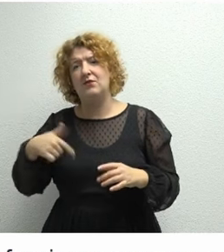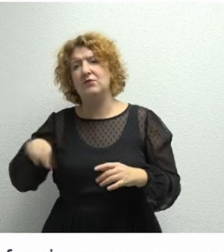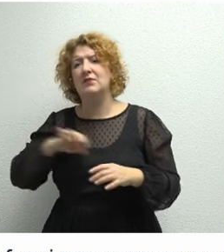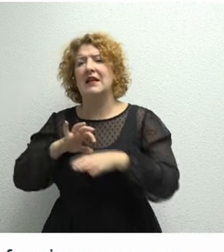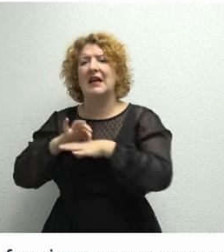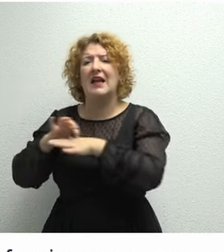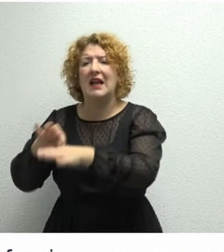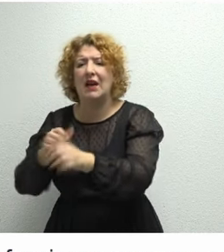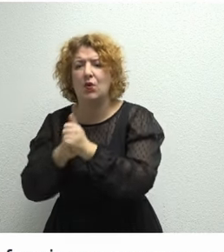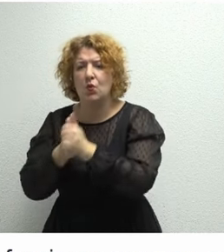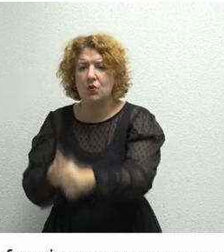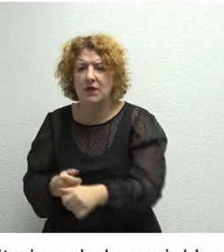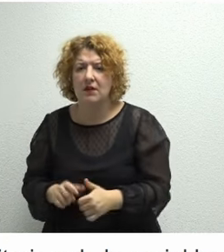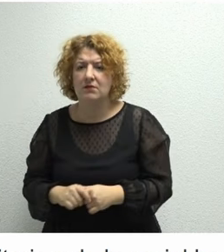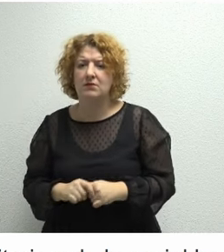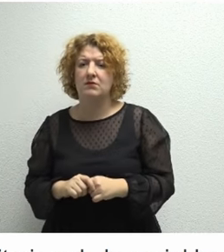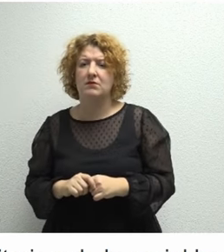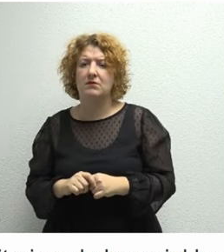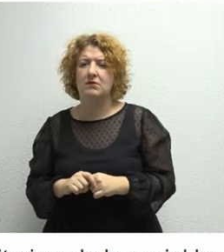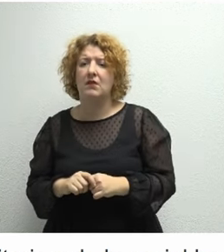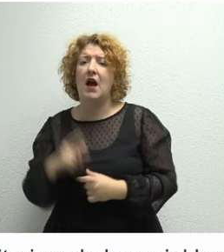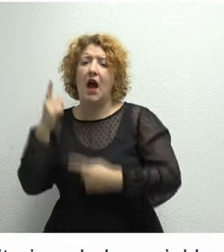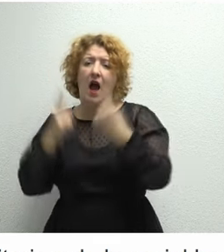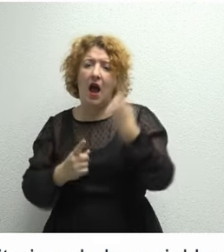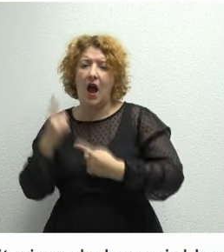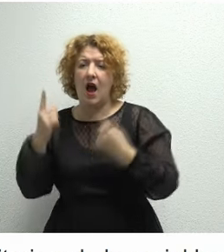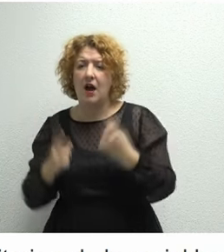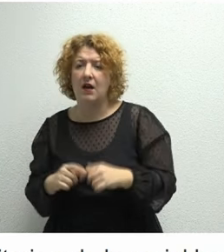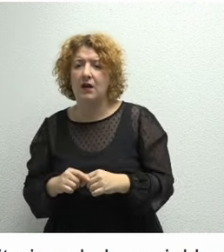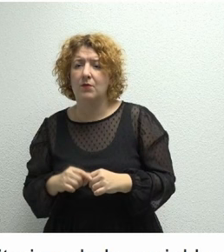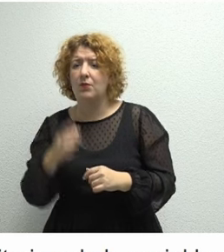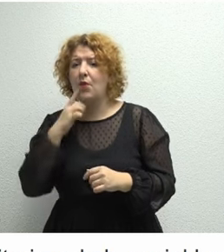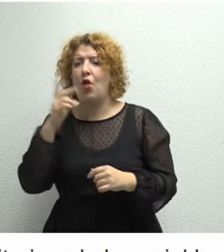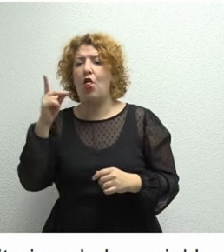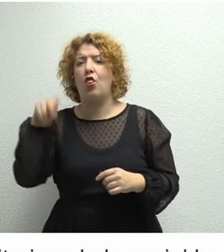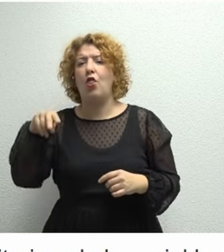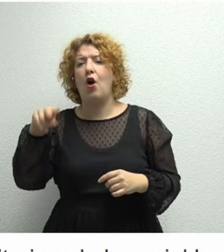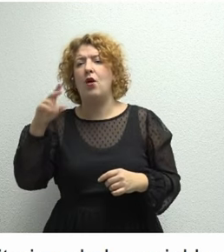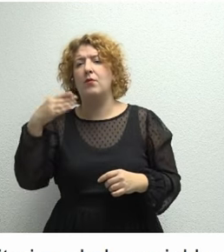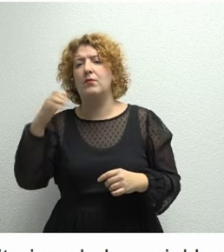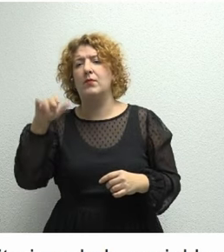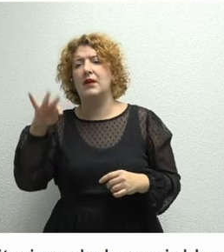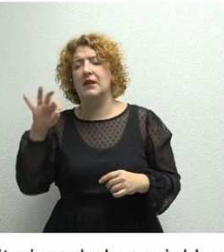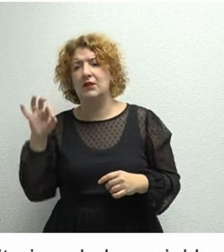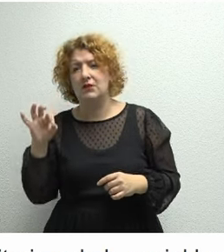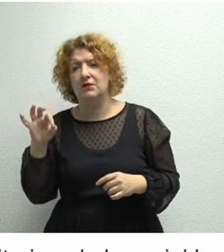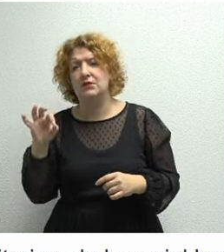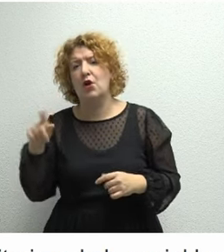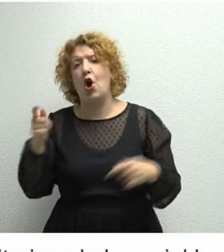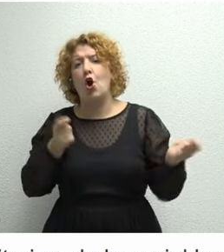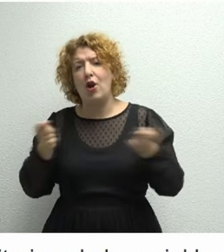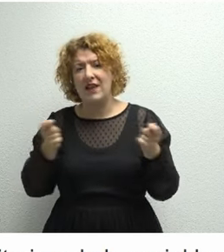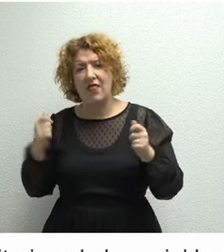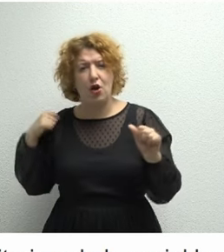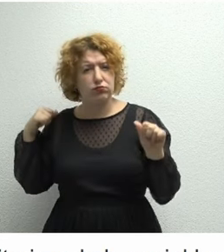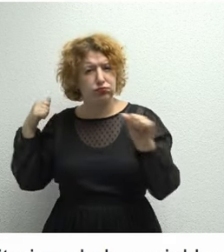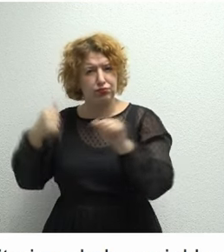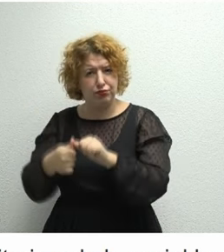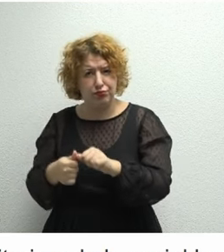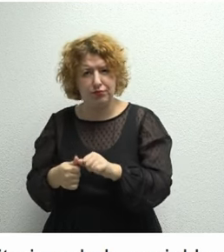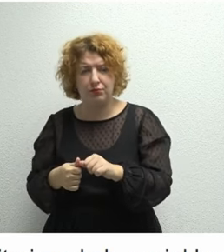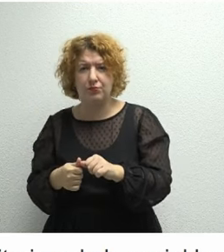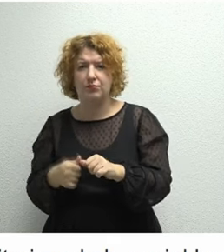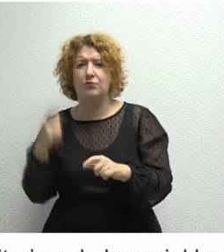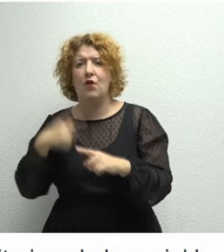hoja de ruta Incluso en algunos de ellos que tiene Don Benito el área de Don Benito tiene mucha trayectoria también coordinación Pues con